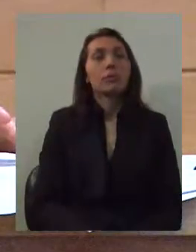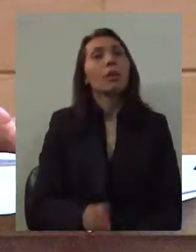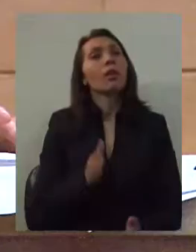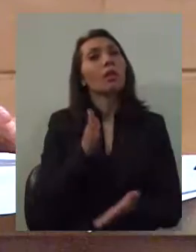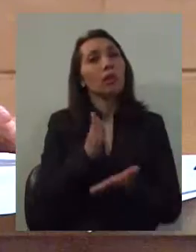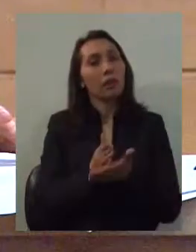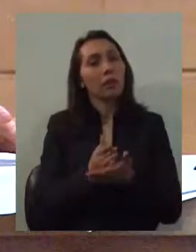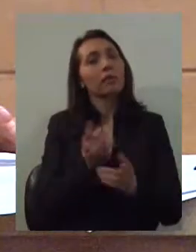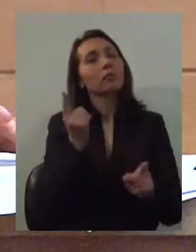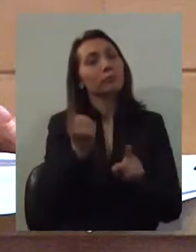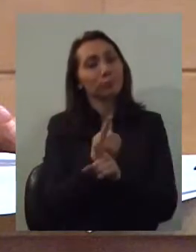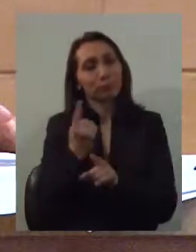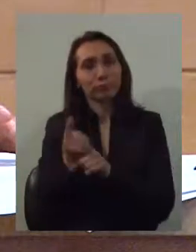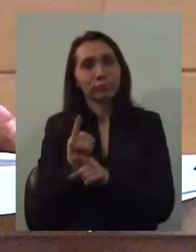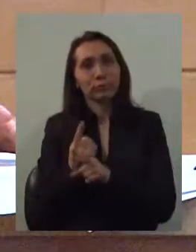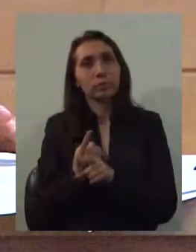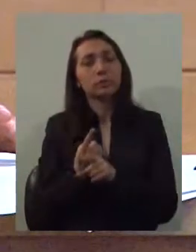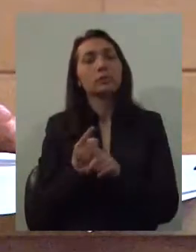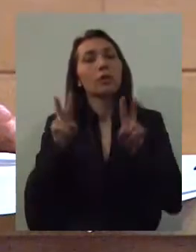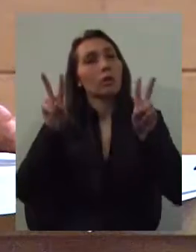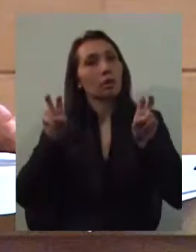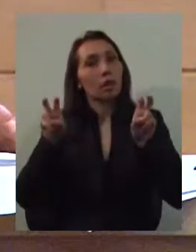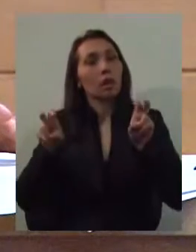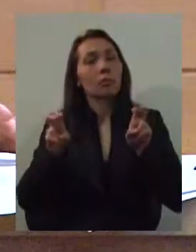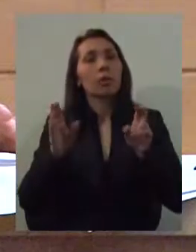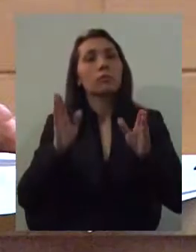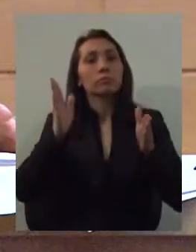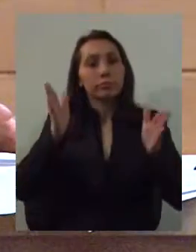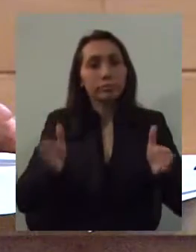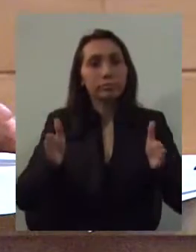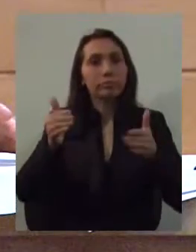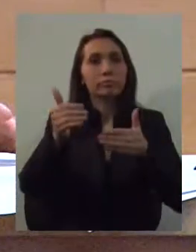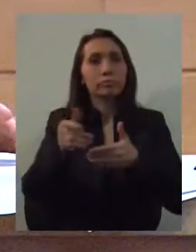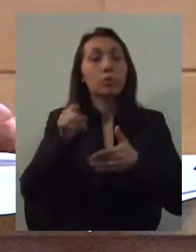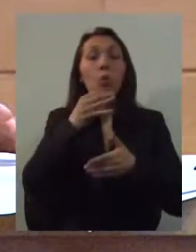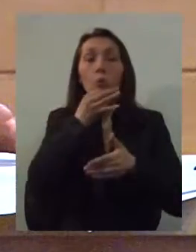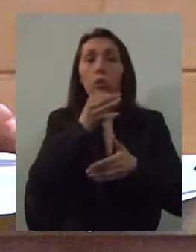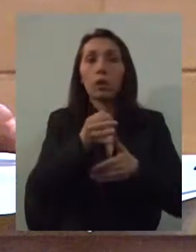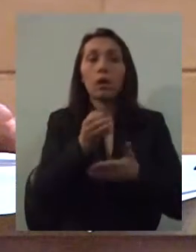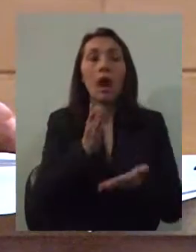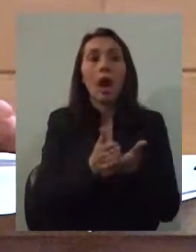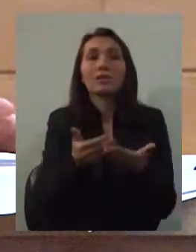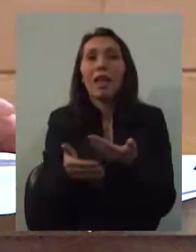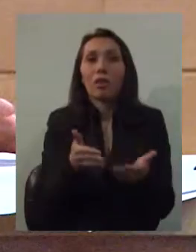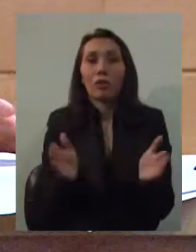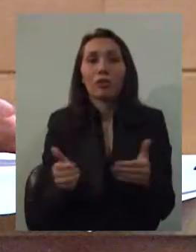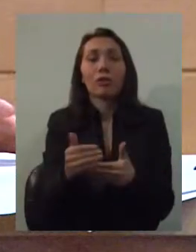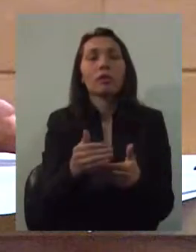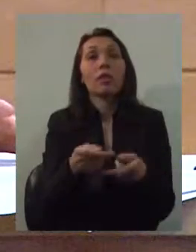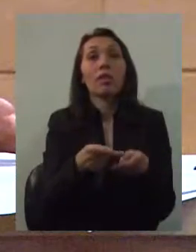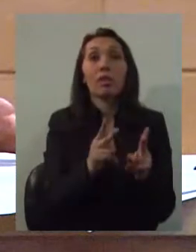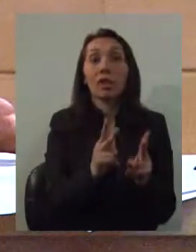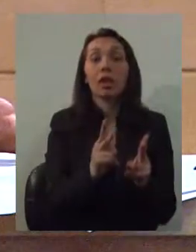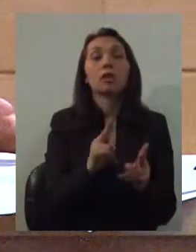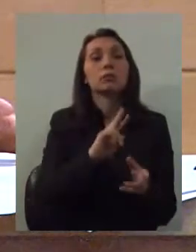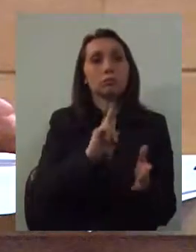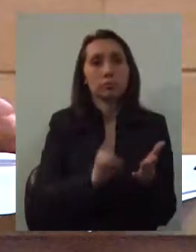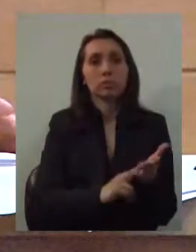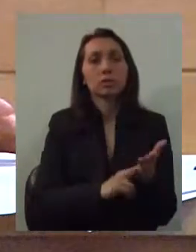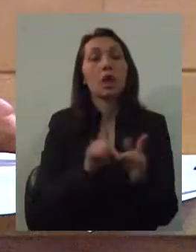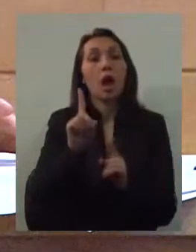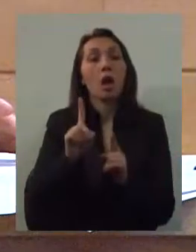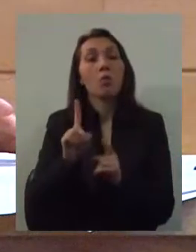Debemos conversar lo referente a las restricciones que ustedes han establecido. Los derechos reales en algunas